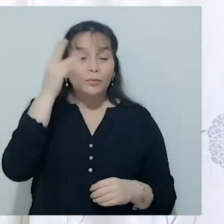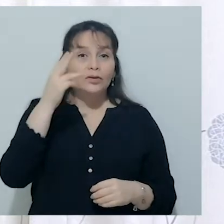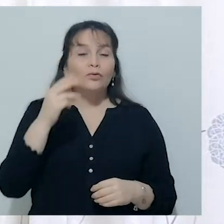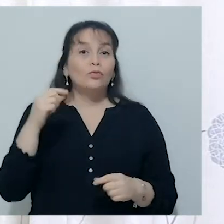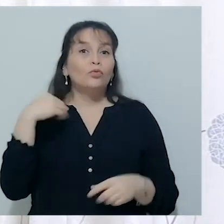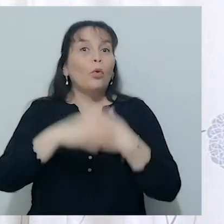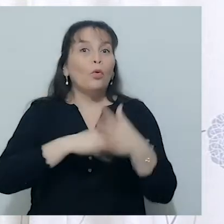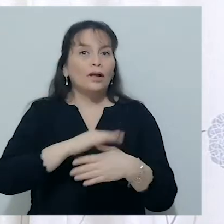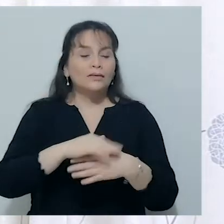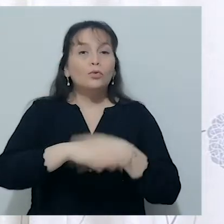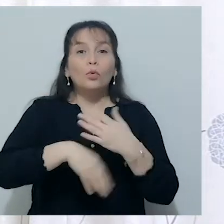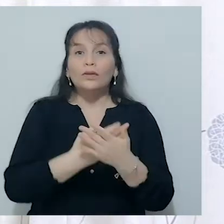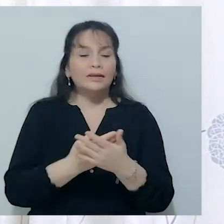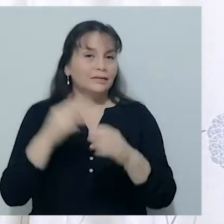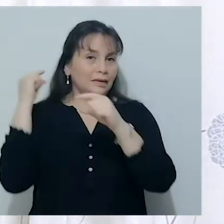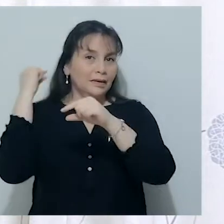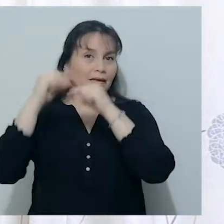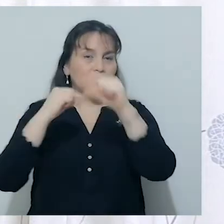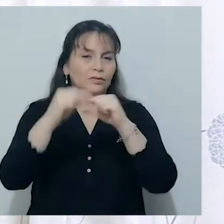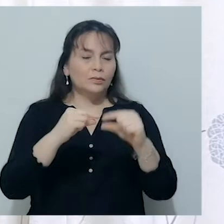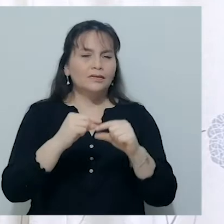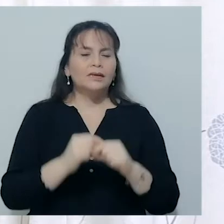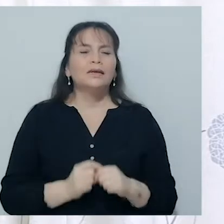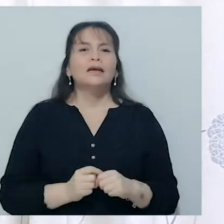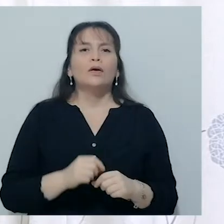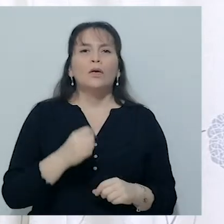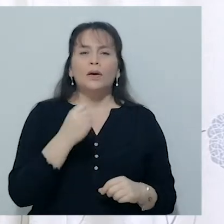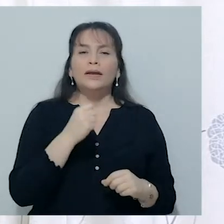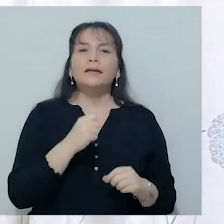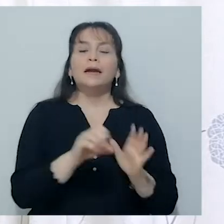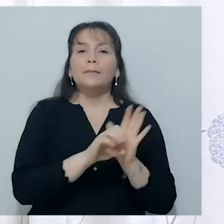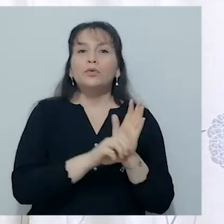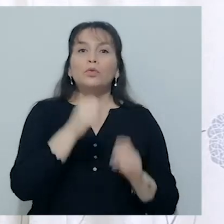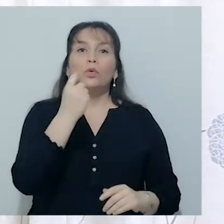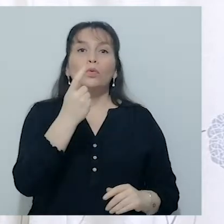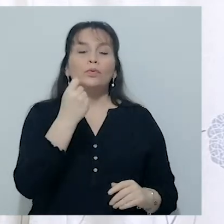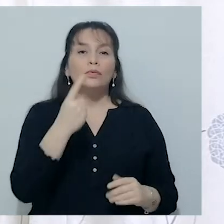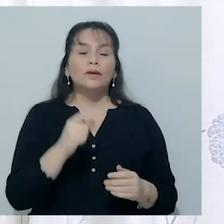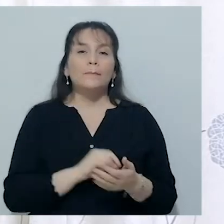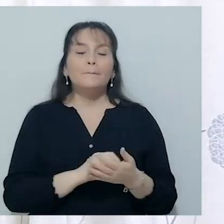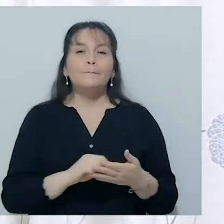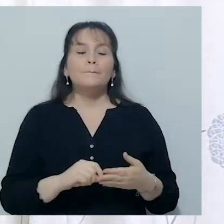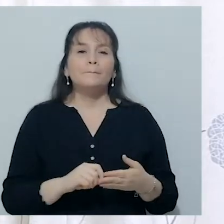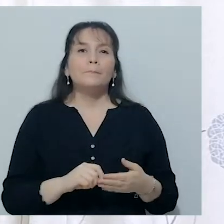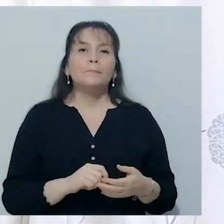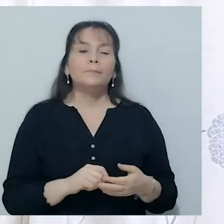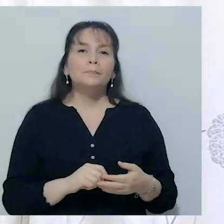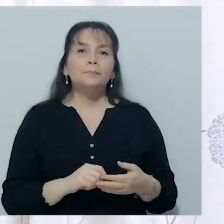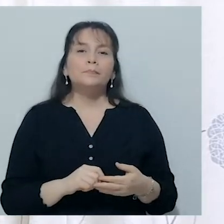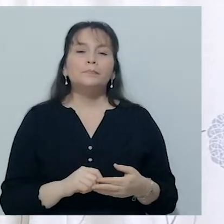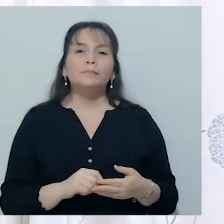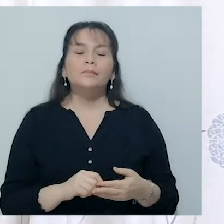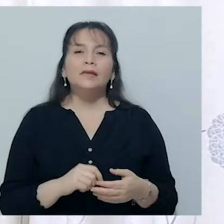venideras. Deuteronomio 11, 18 al 20. Deuteronomio 11, 18 al 20. Dice